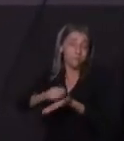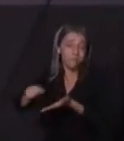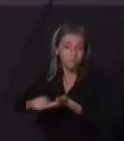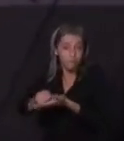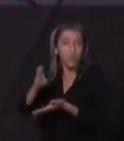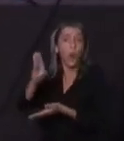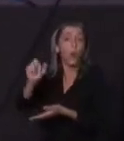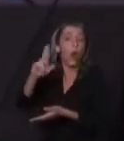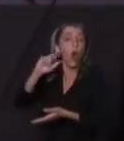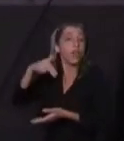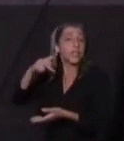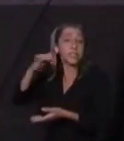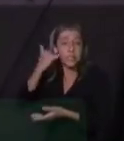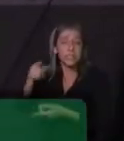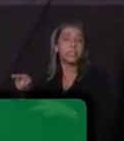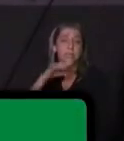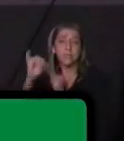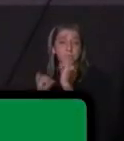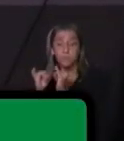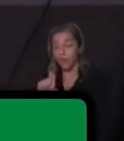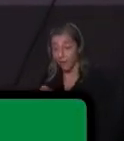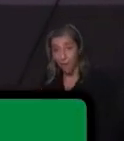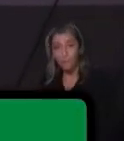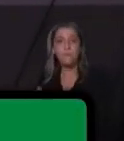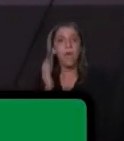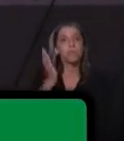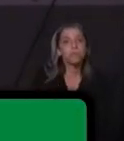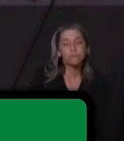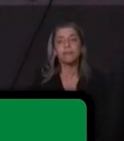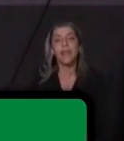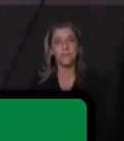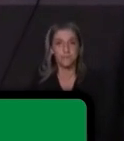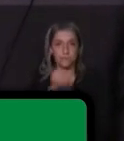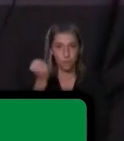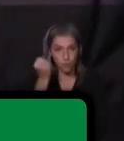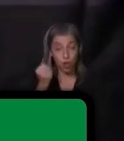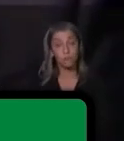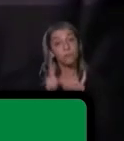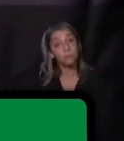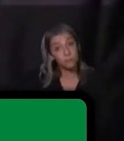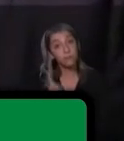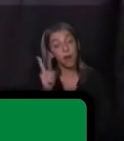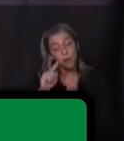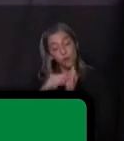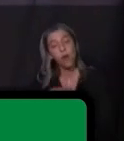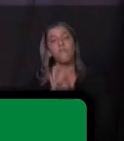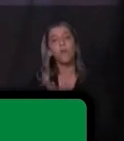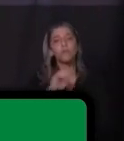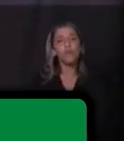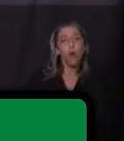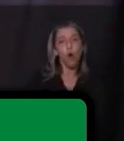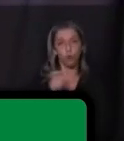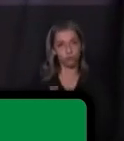que ordenaría las relaciones sociales es el mercado pero un tipo de Mercado que ni siquiera existe en el